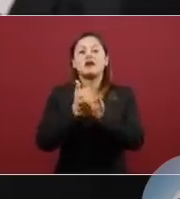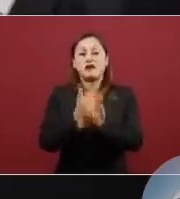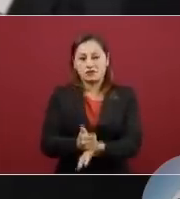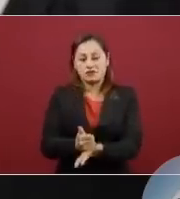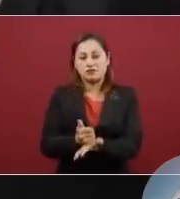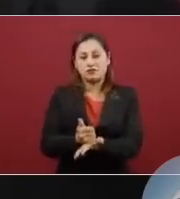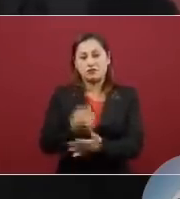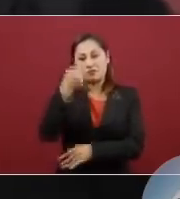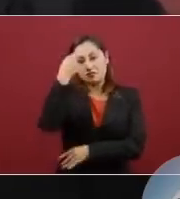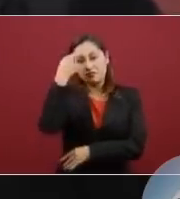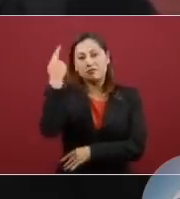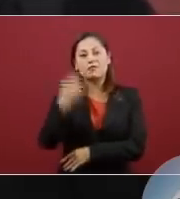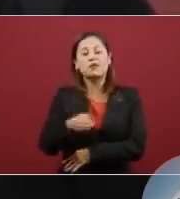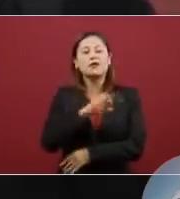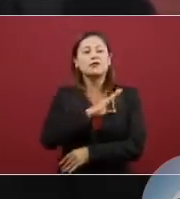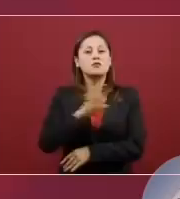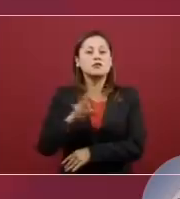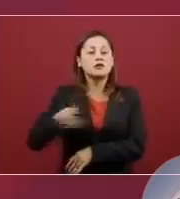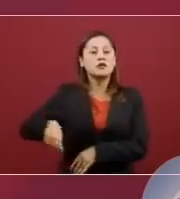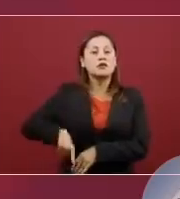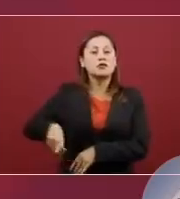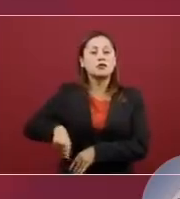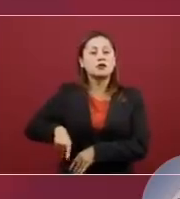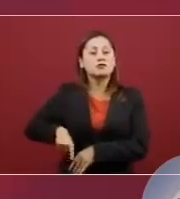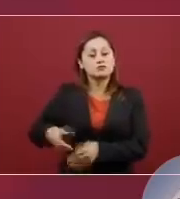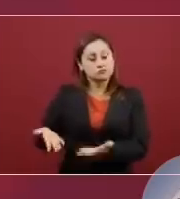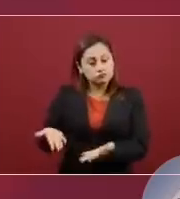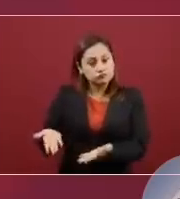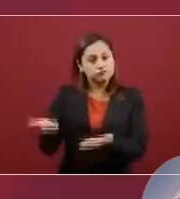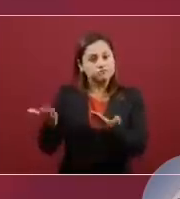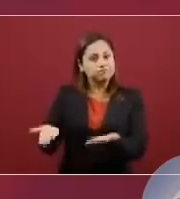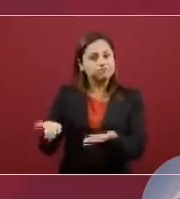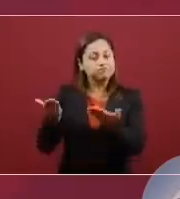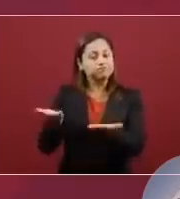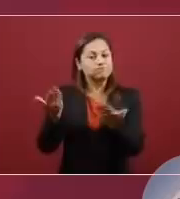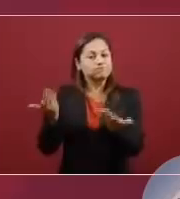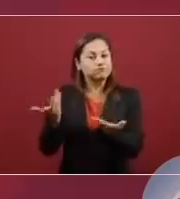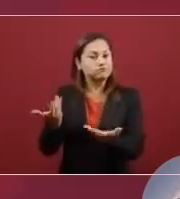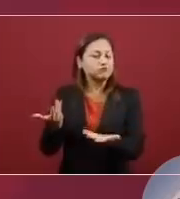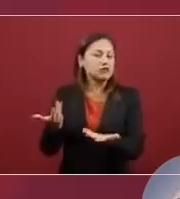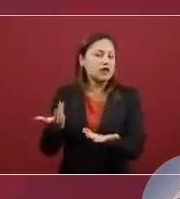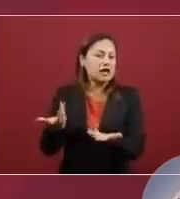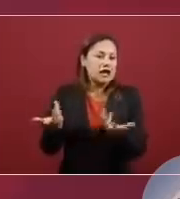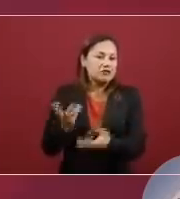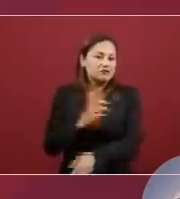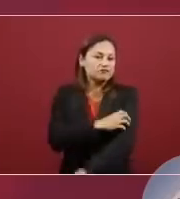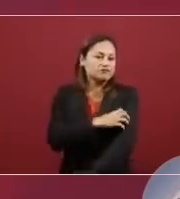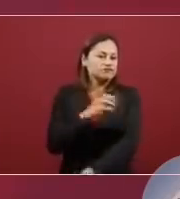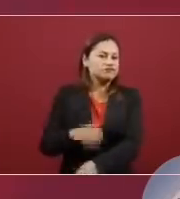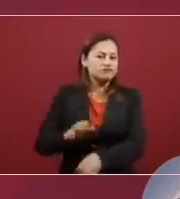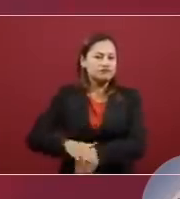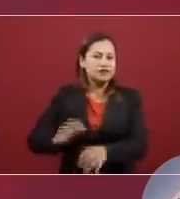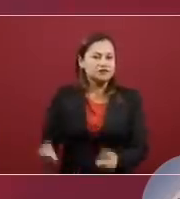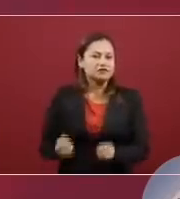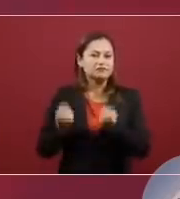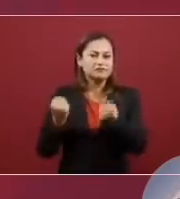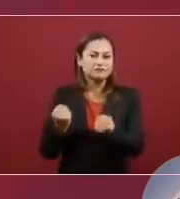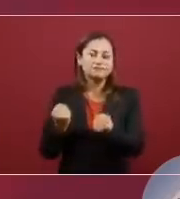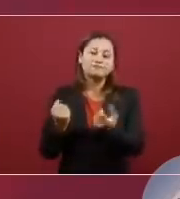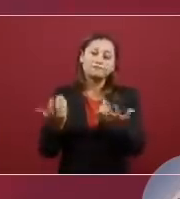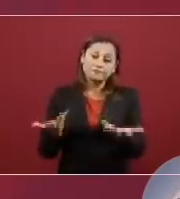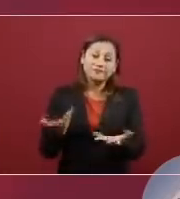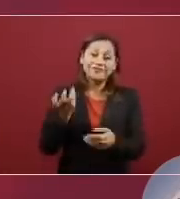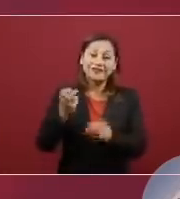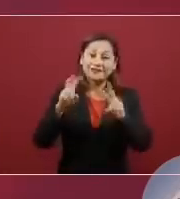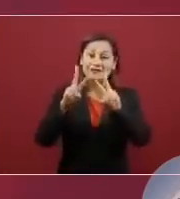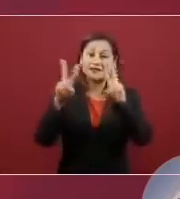con mayor firmeza en los temas vinculados con este mecanismo. Y serán temas que llevaremos a la Junta de